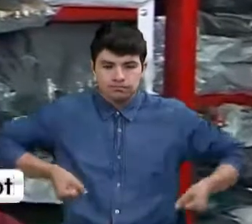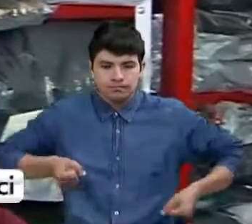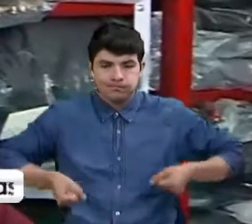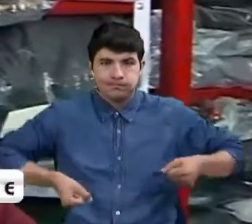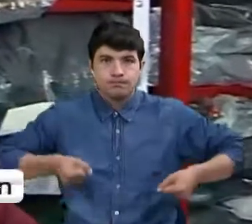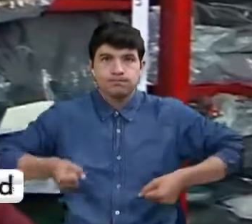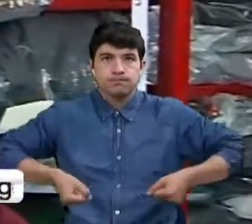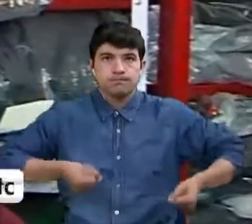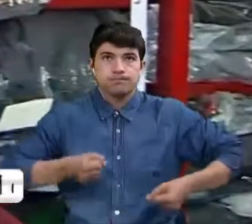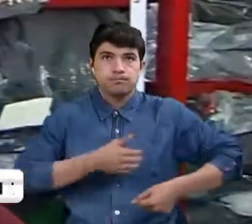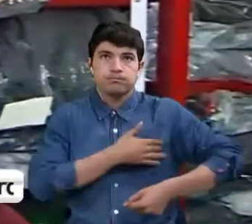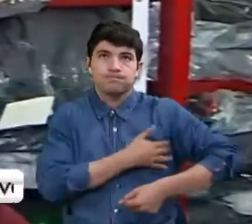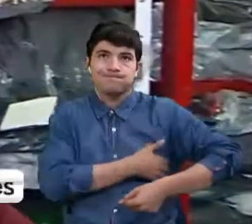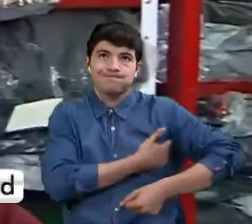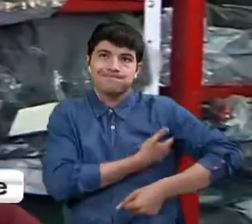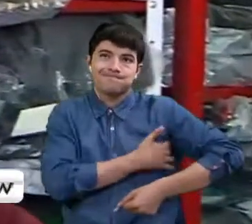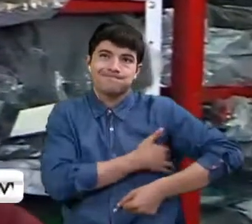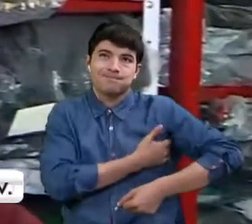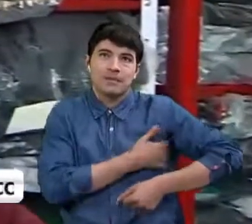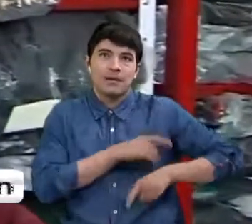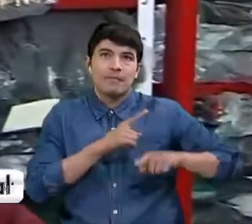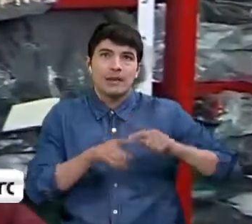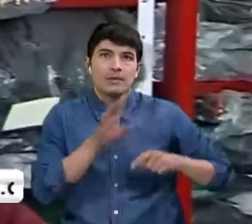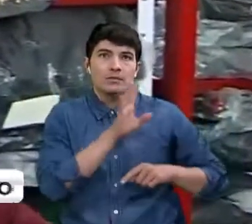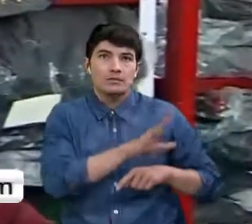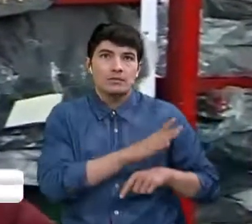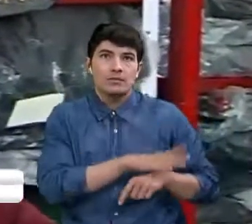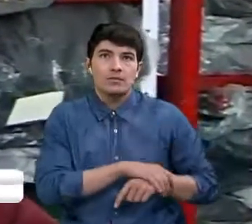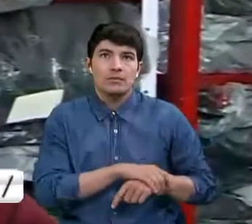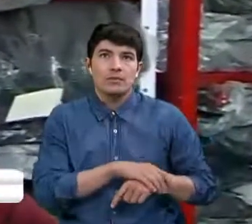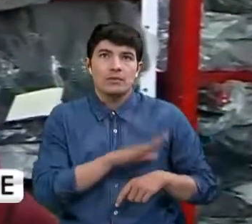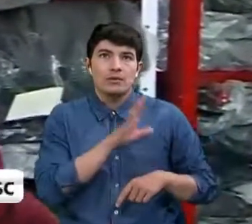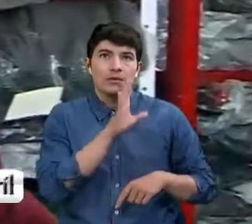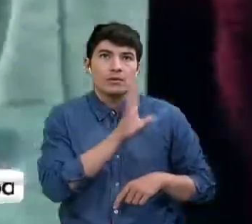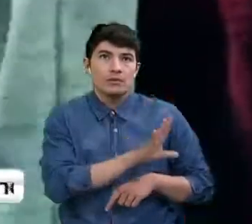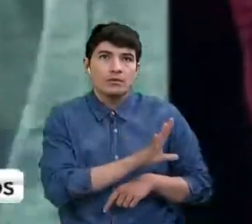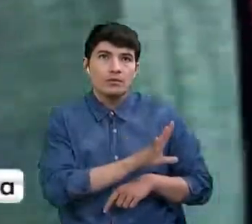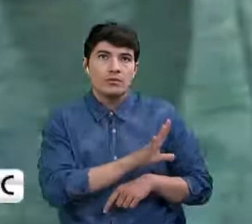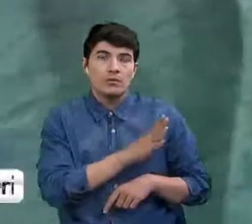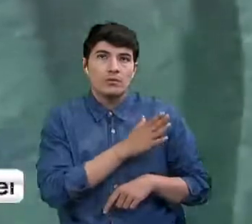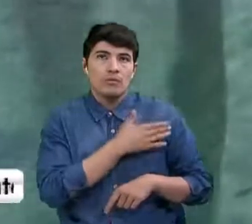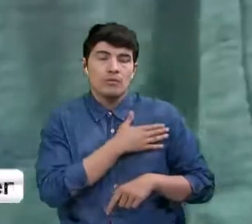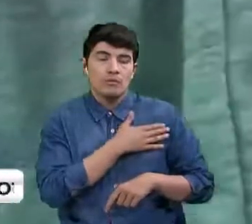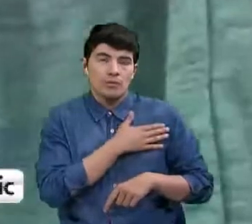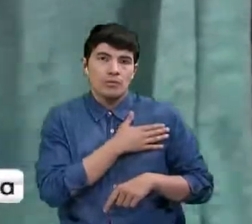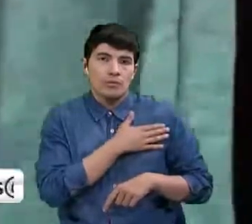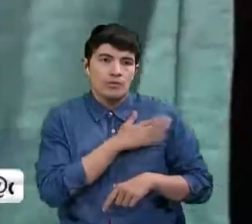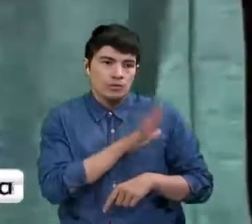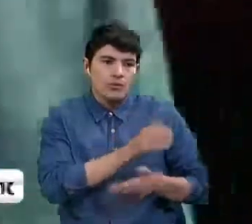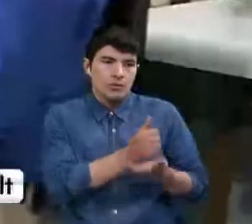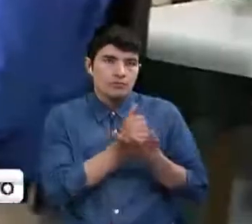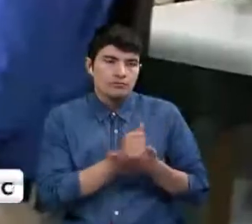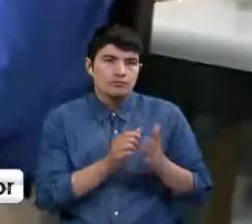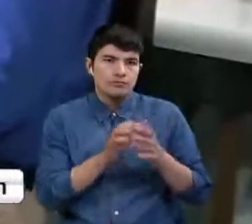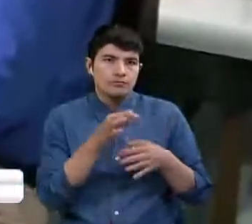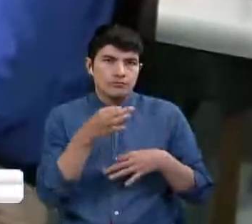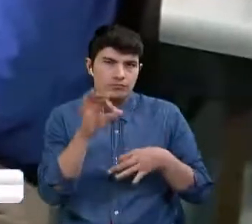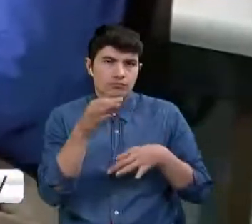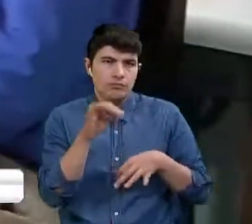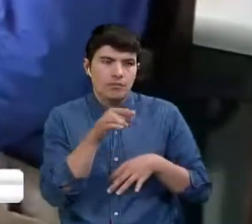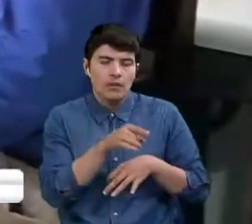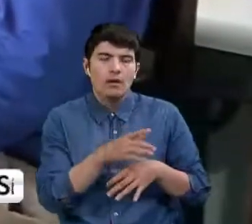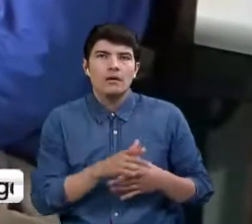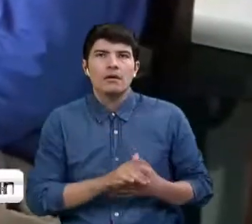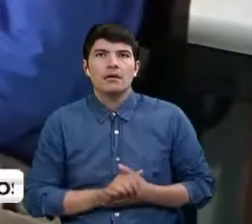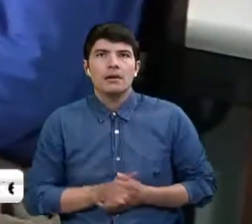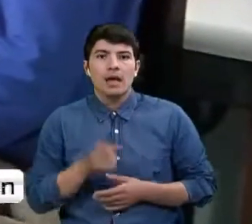les genera una llaga, pero con estas prendas posiblemente no van a tener ese problema. Fue un proyecto ganador del programa de alianzas que busca